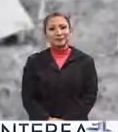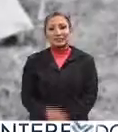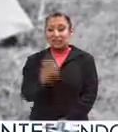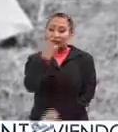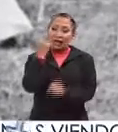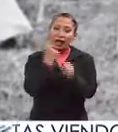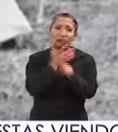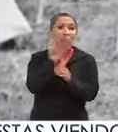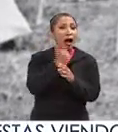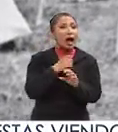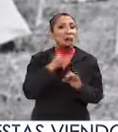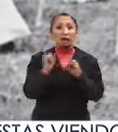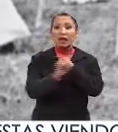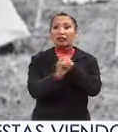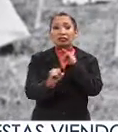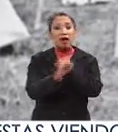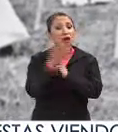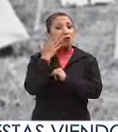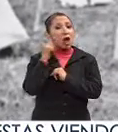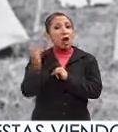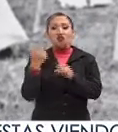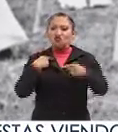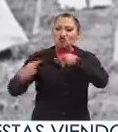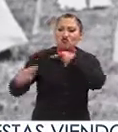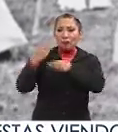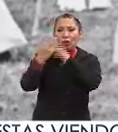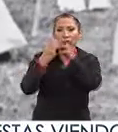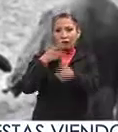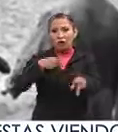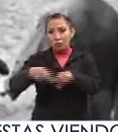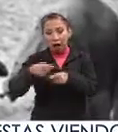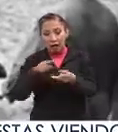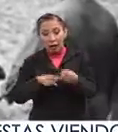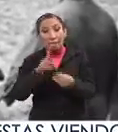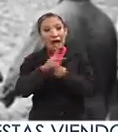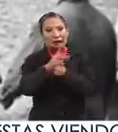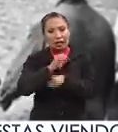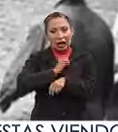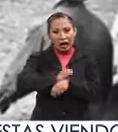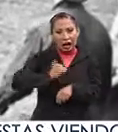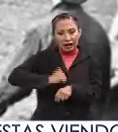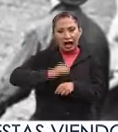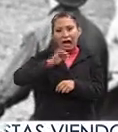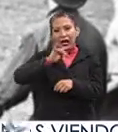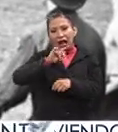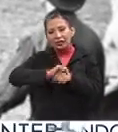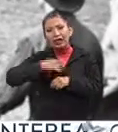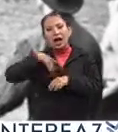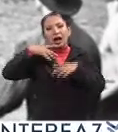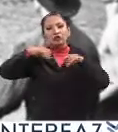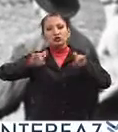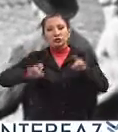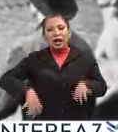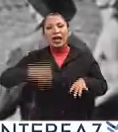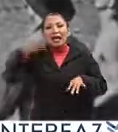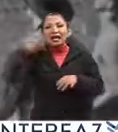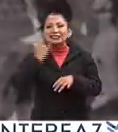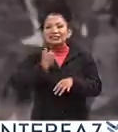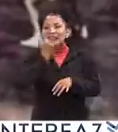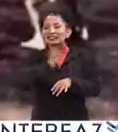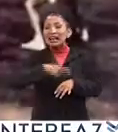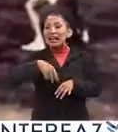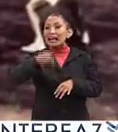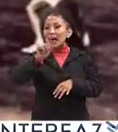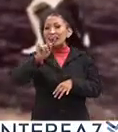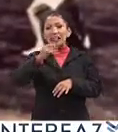Hace 100 años no existía el internet. No se había disputado un solo mundial de fútbol. Países como Canadá, Irlanda, Australia, Israel, Qatar